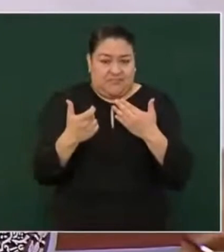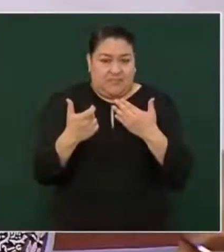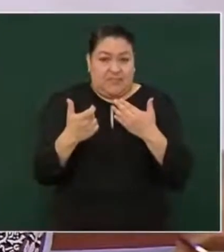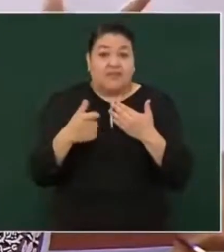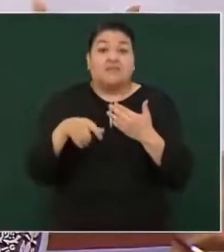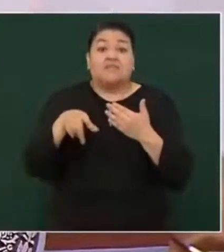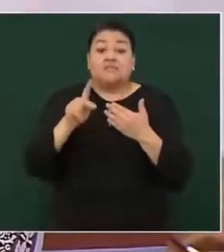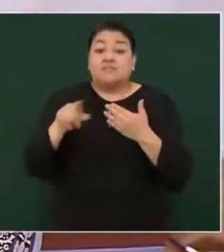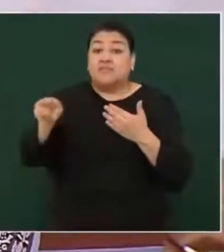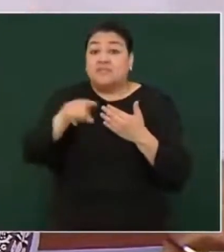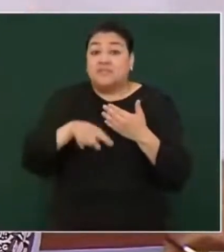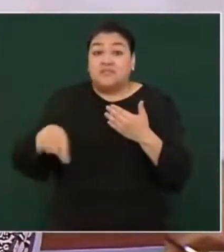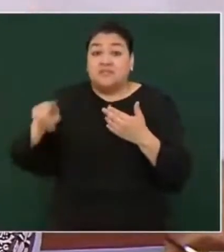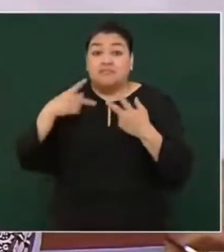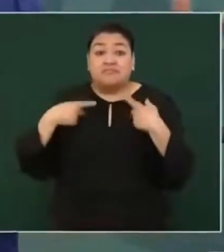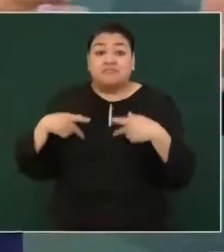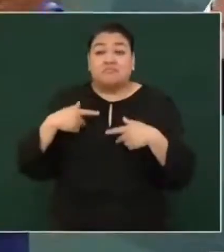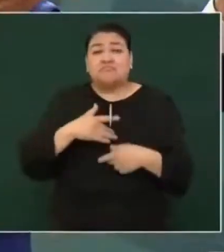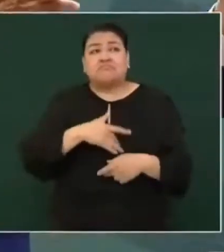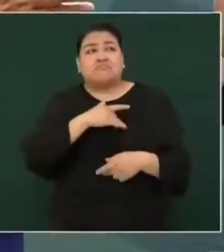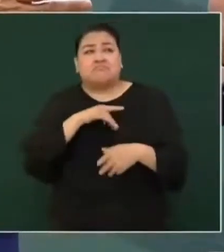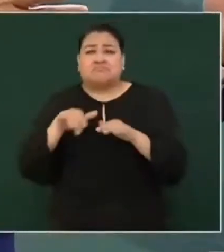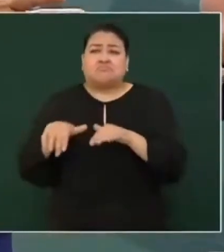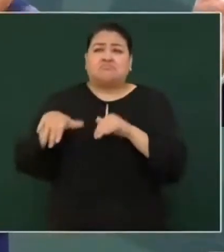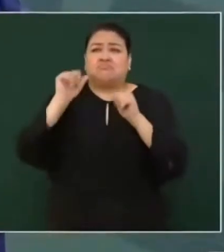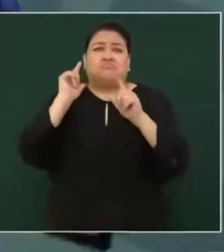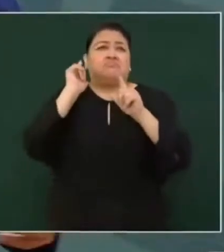ya no hay necesidad de salir